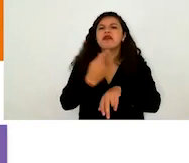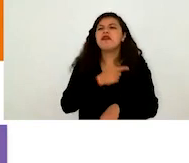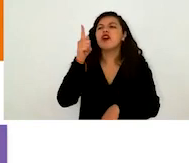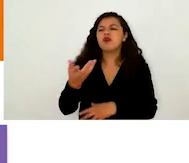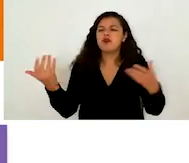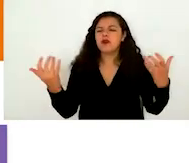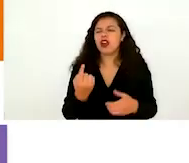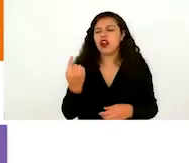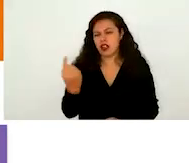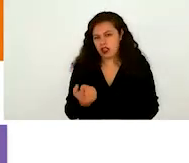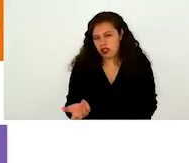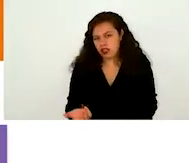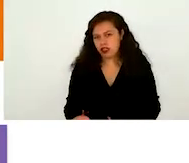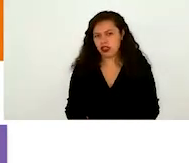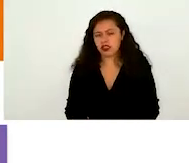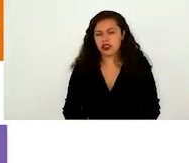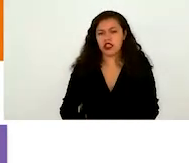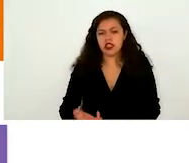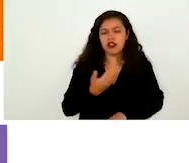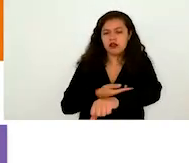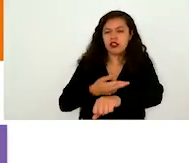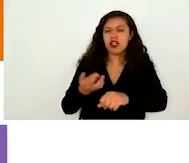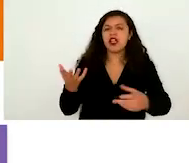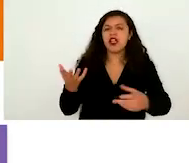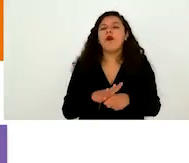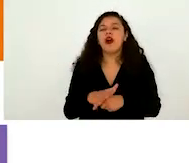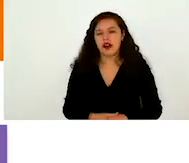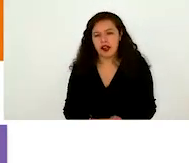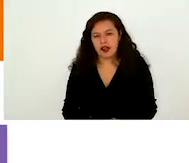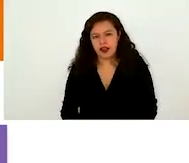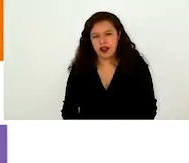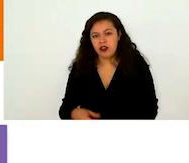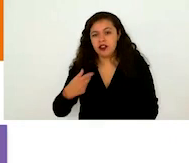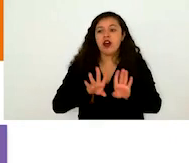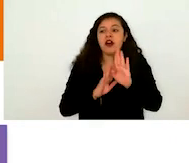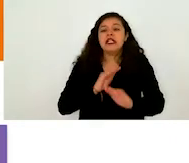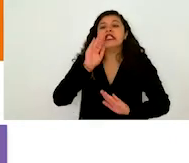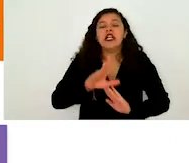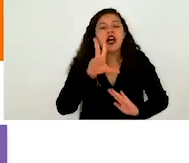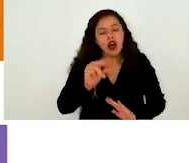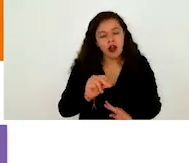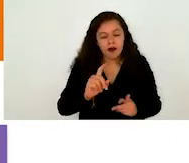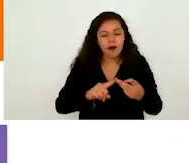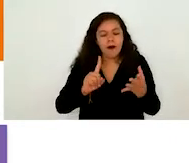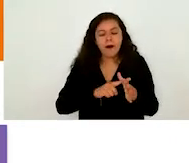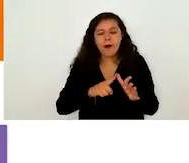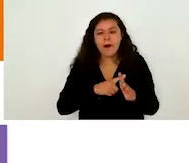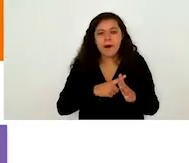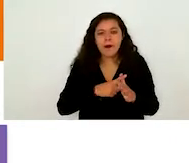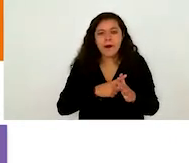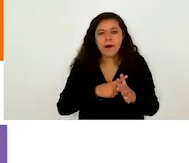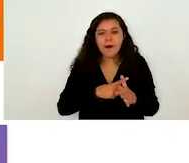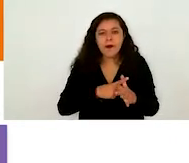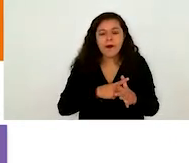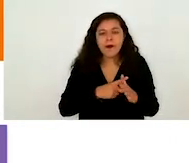ella qué solución le podrá dar otro punto o sea no está lo que nos está diciendo